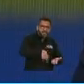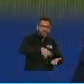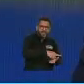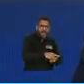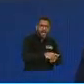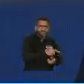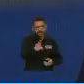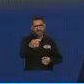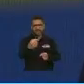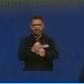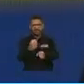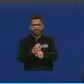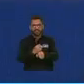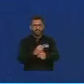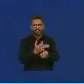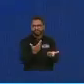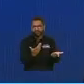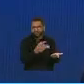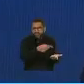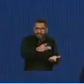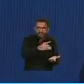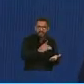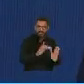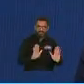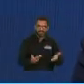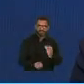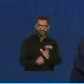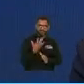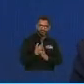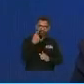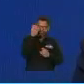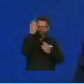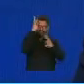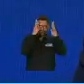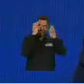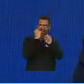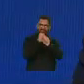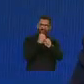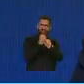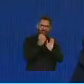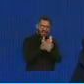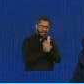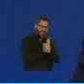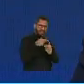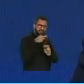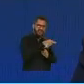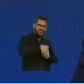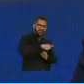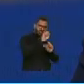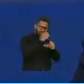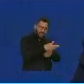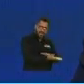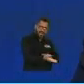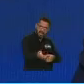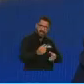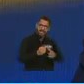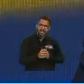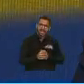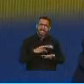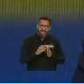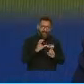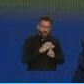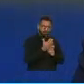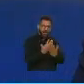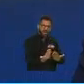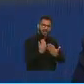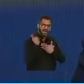empleo, oportunidades de emprendimiento, oportunidades de destrezas. Eso también ayuda a generar una cultura de responsabilidad y